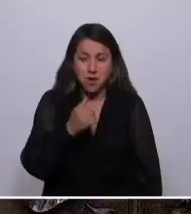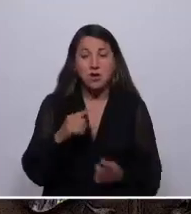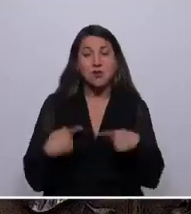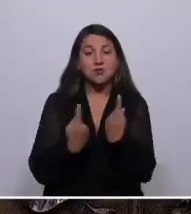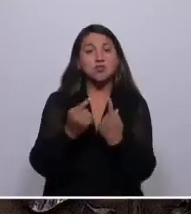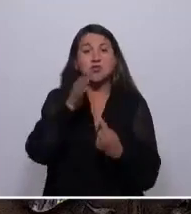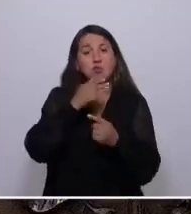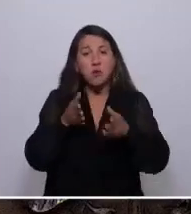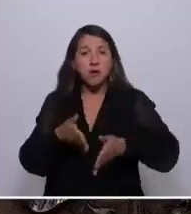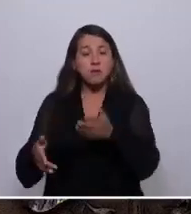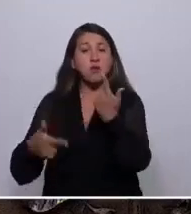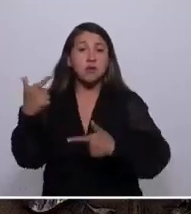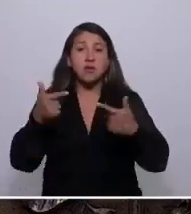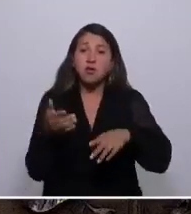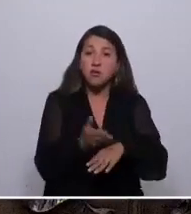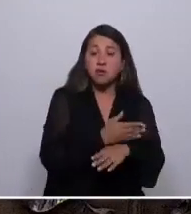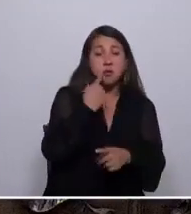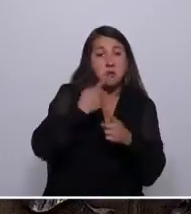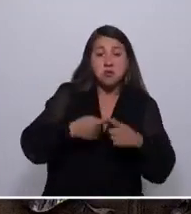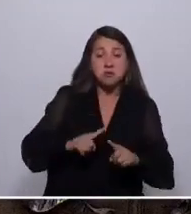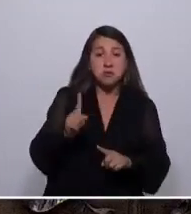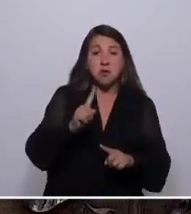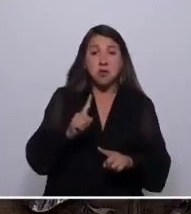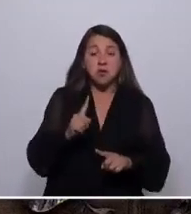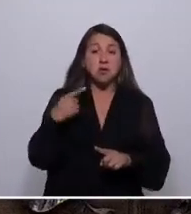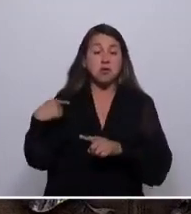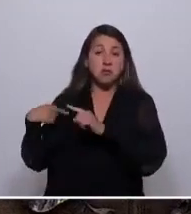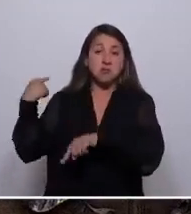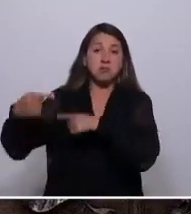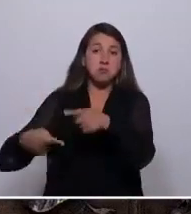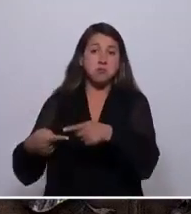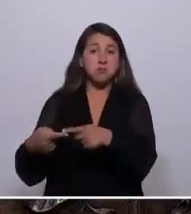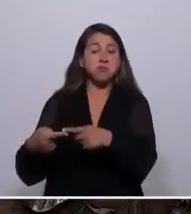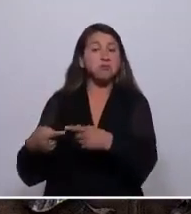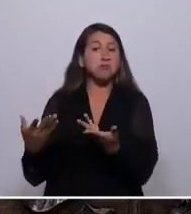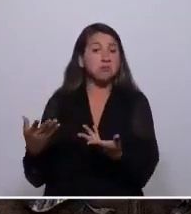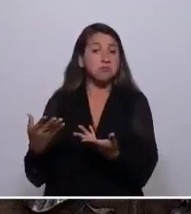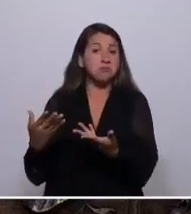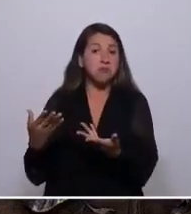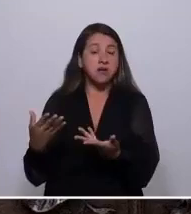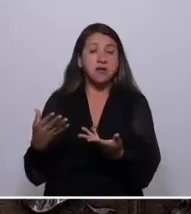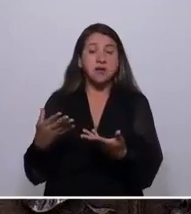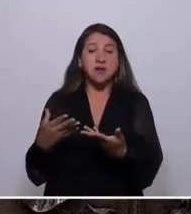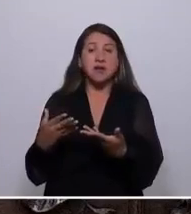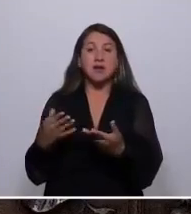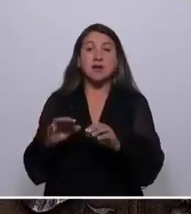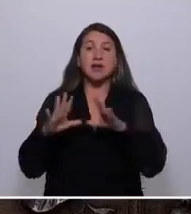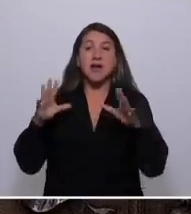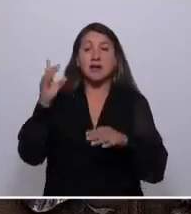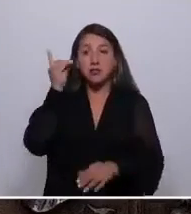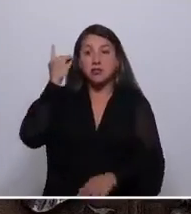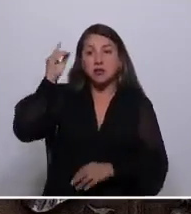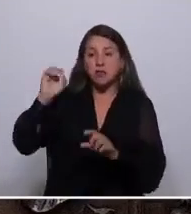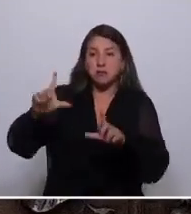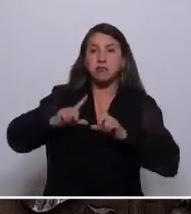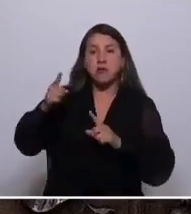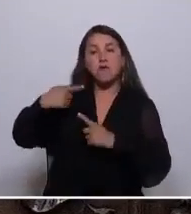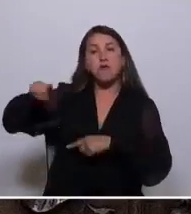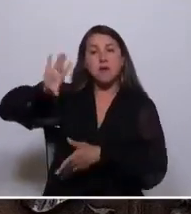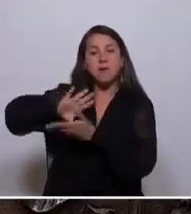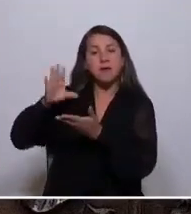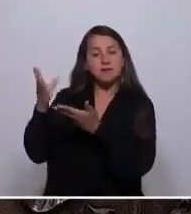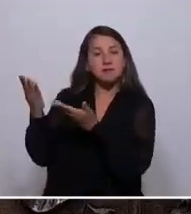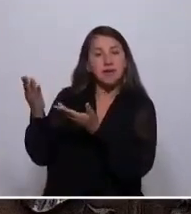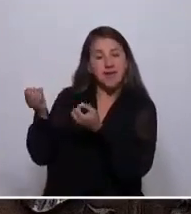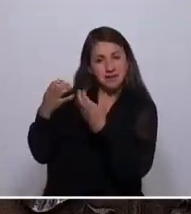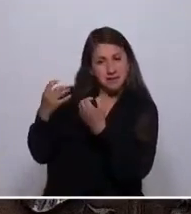camino político previo, ni provenimos de la academia, ni detentamos grandes posgrados en el extranjero. Nosotras, las